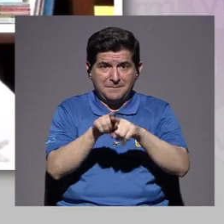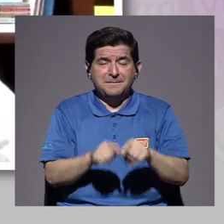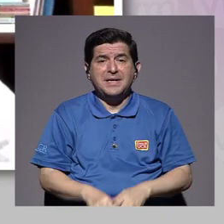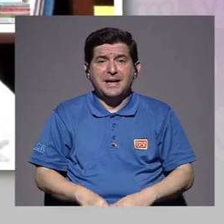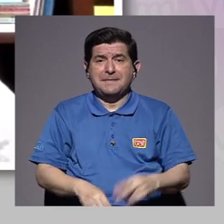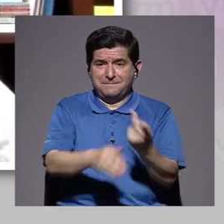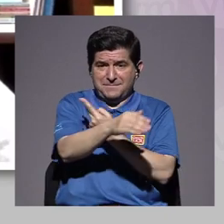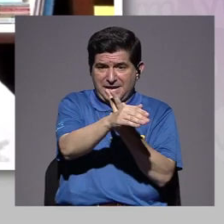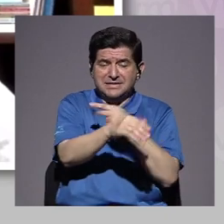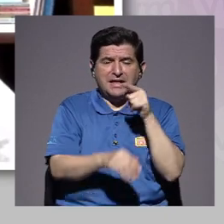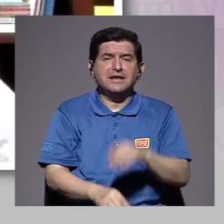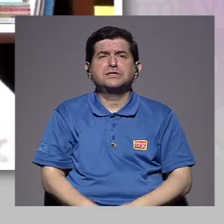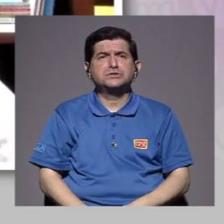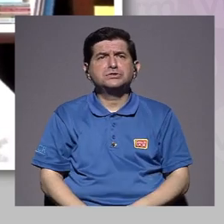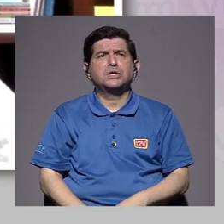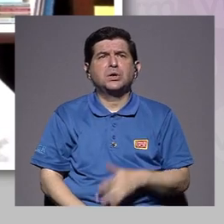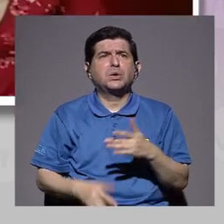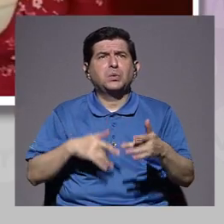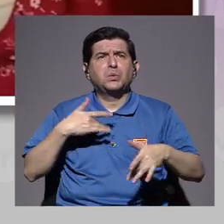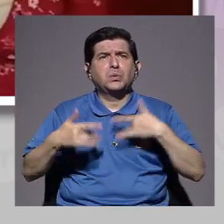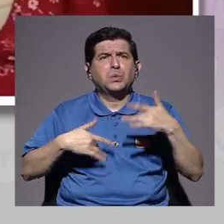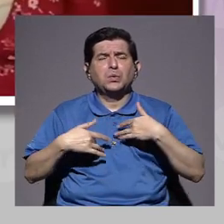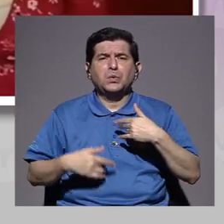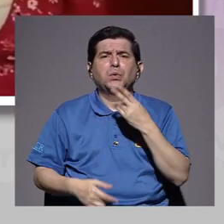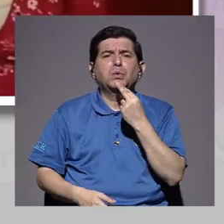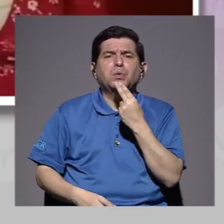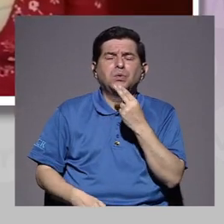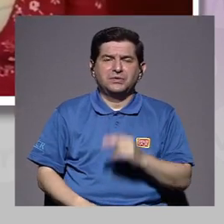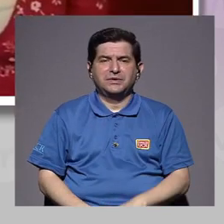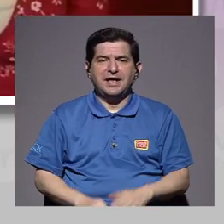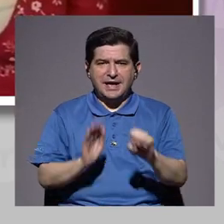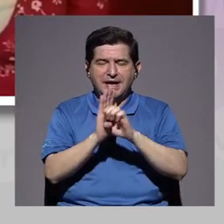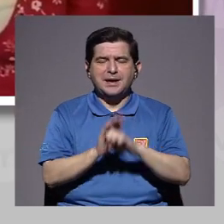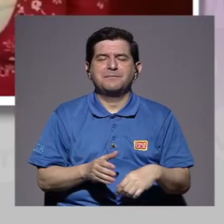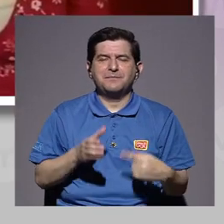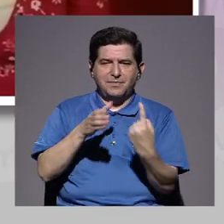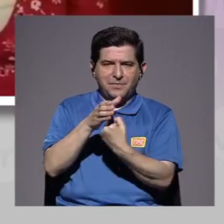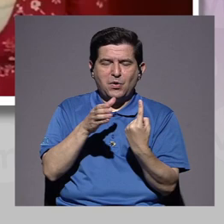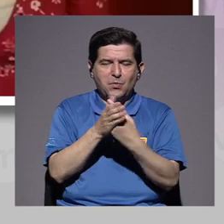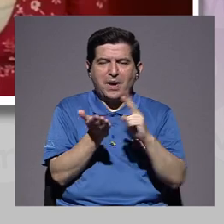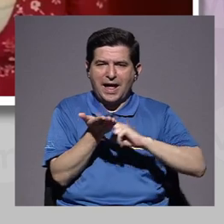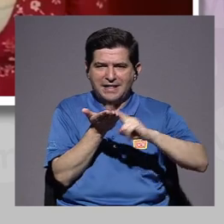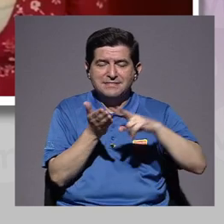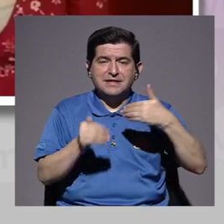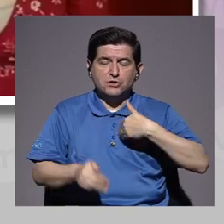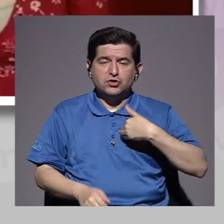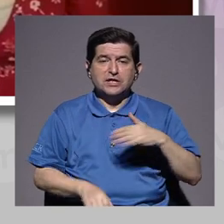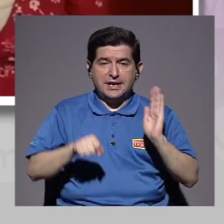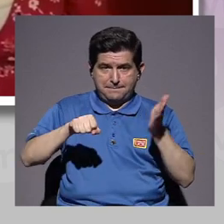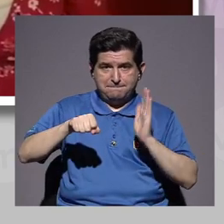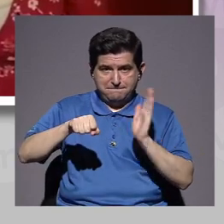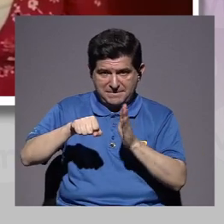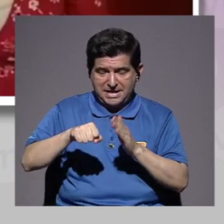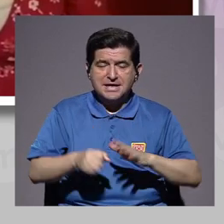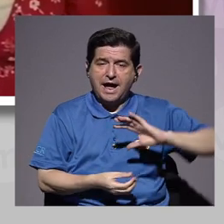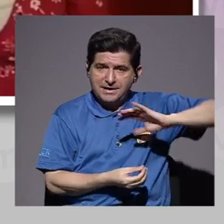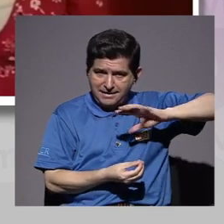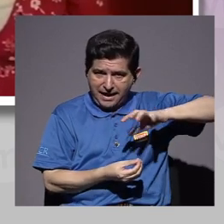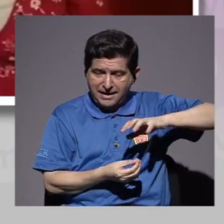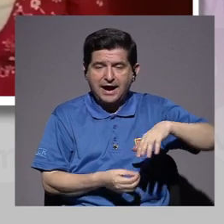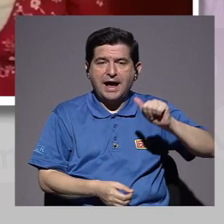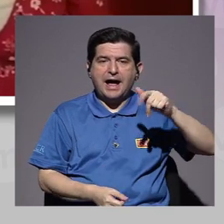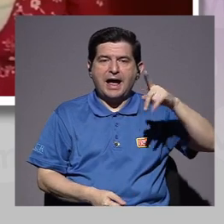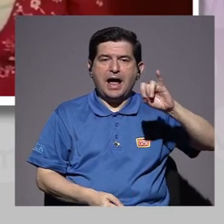sigue sabiendo dulce. Entonces esa es una forma. Les comentaba, por ejemplo, el batido verde. El batido verde puede tener piña,